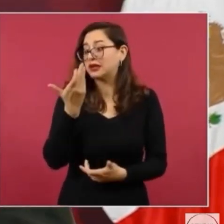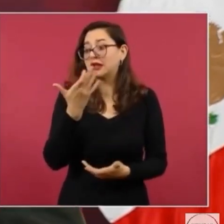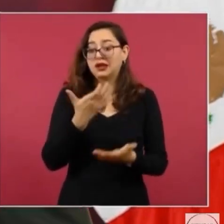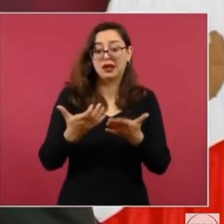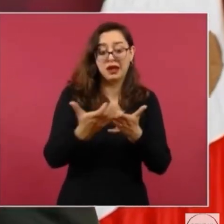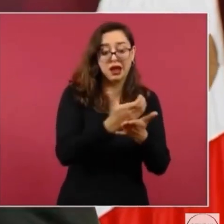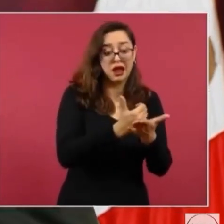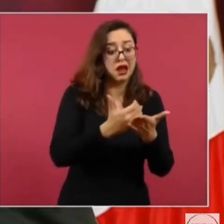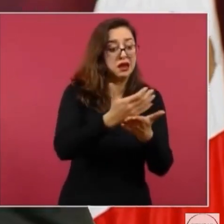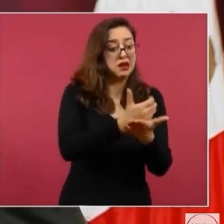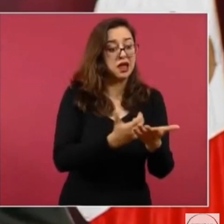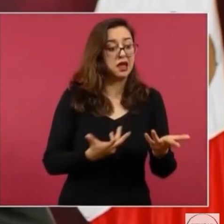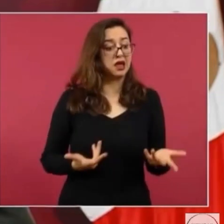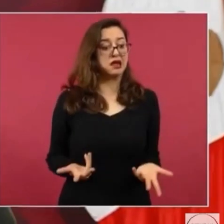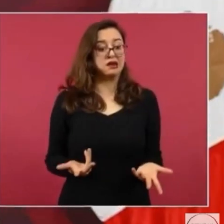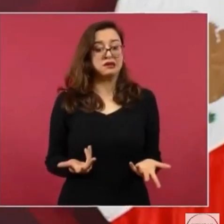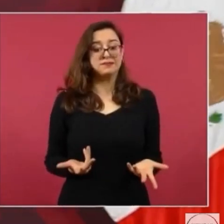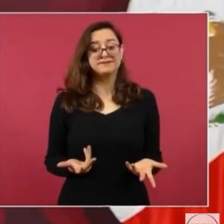por